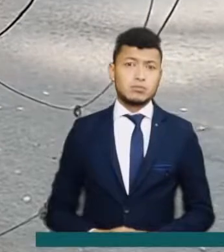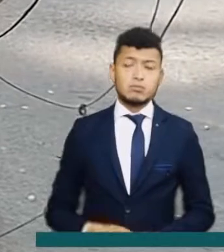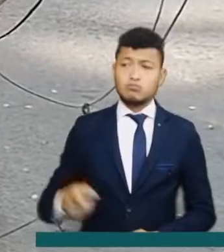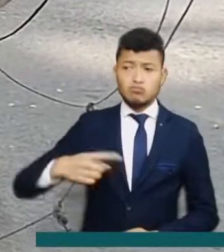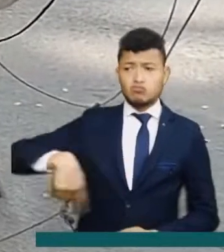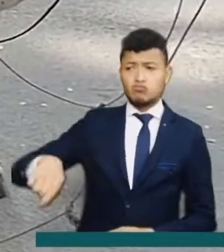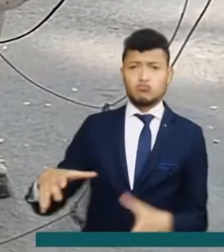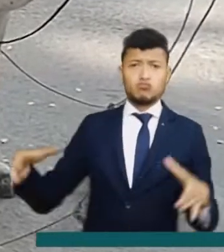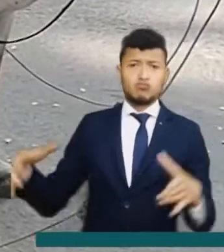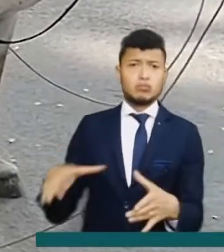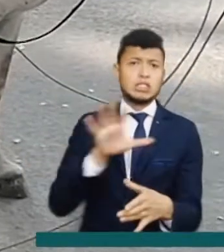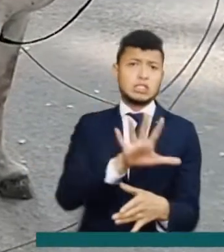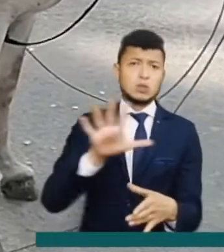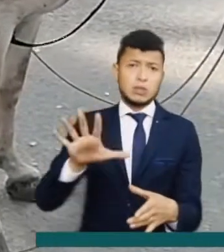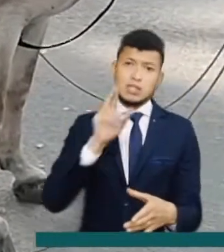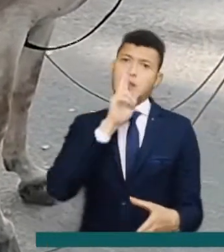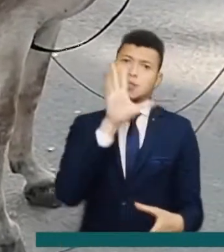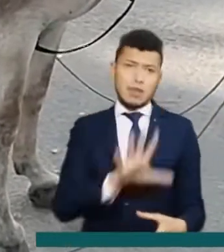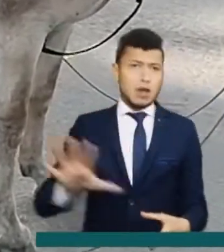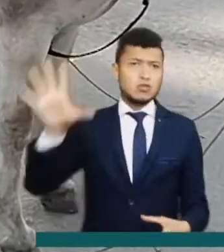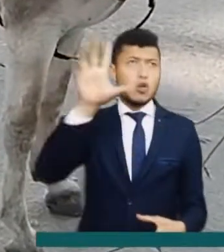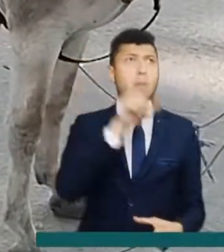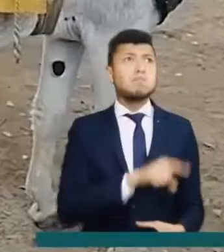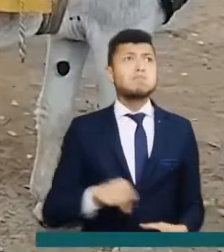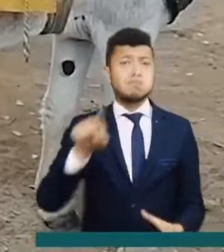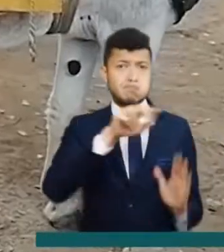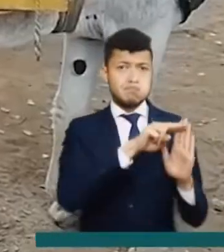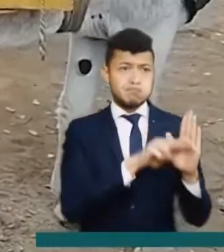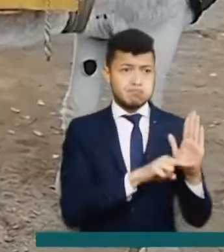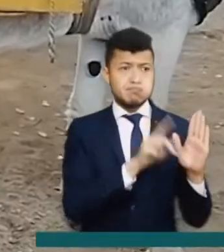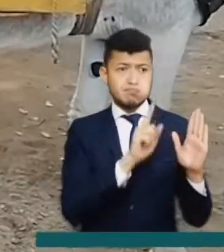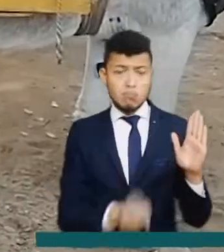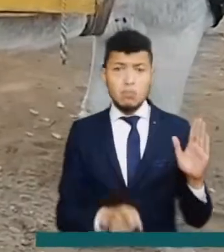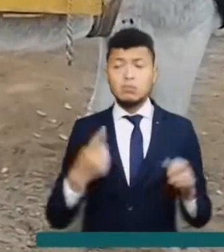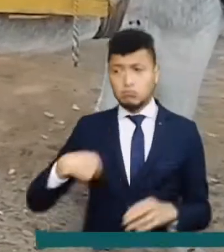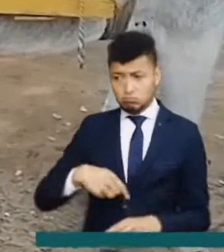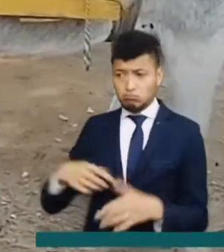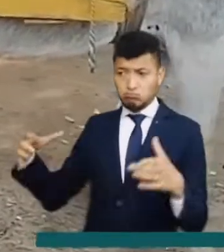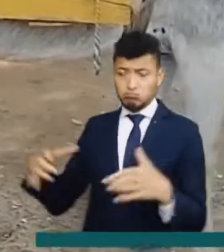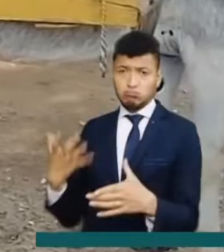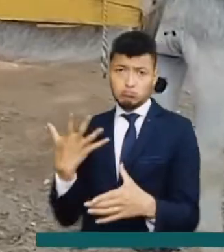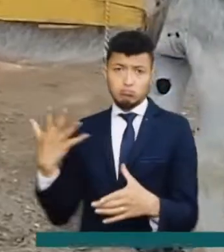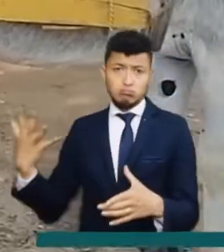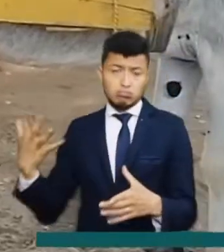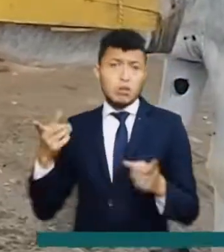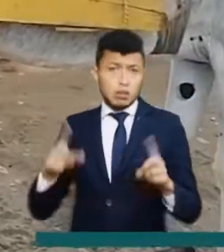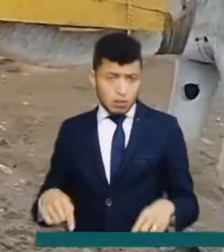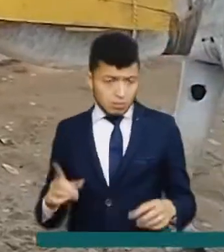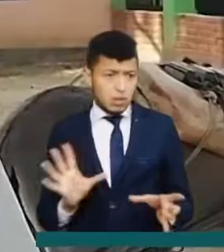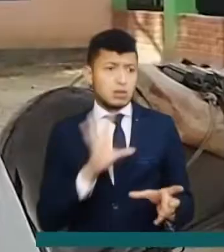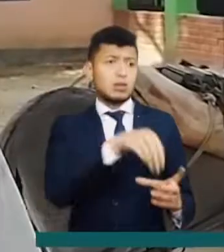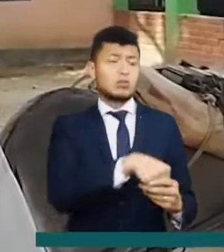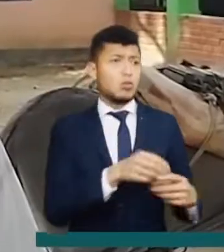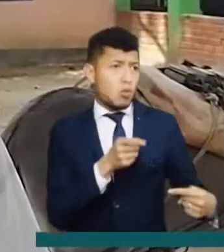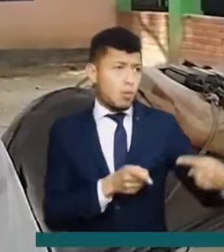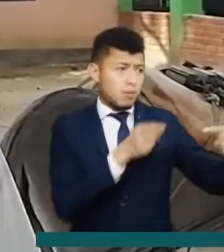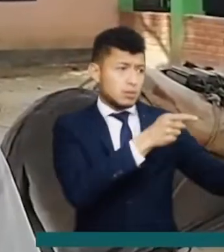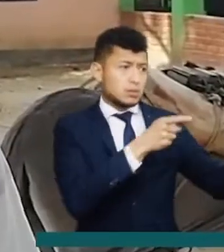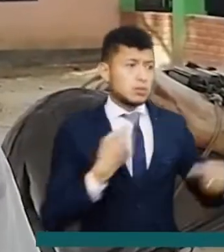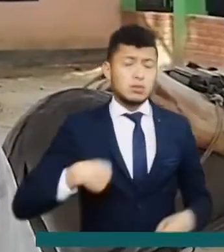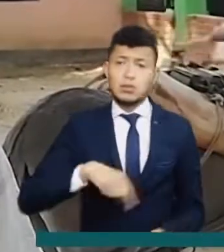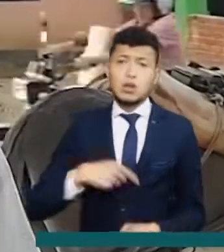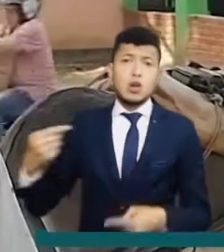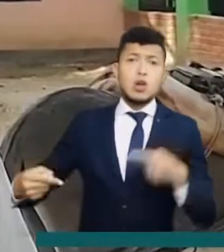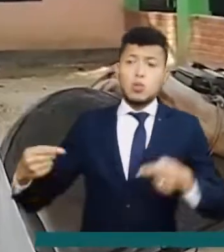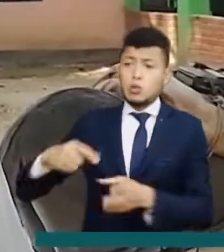Somos 55 carromuleros porque eso está a nivel nacional, entonces nosotros también métanos ahí para nosotros también competir con ellos.